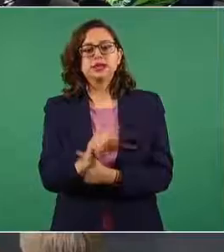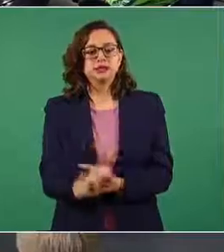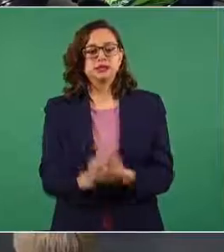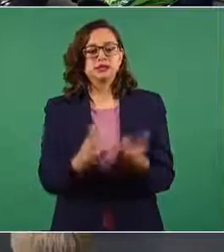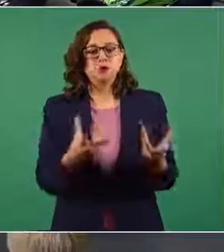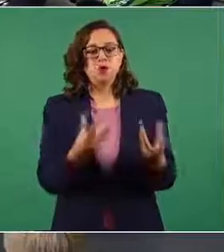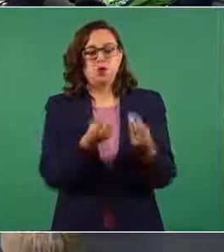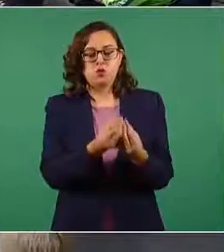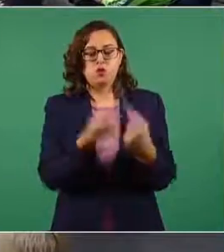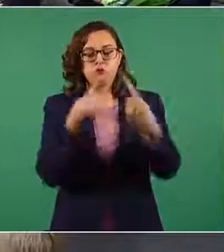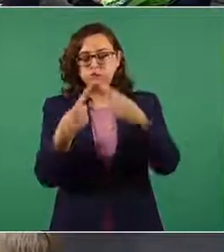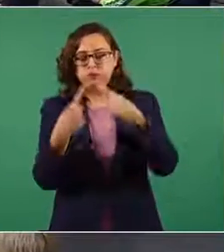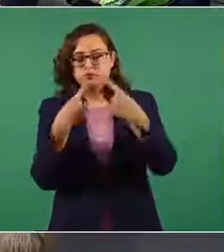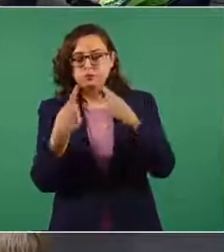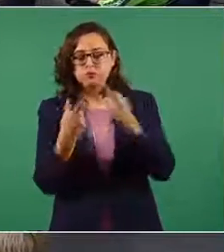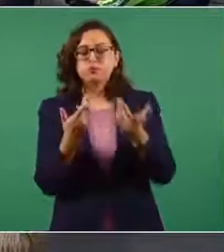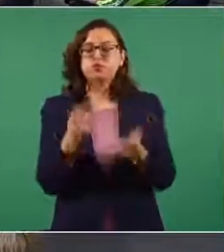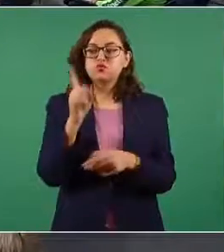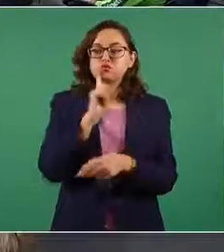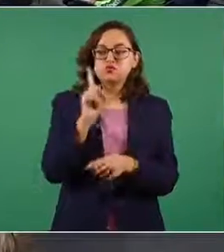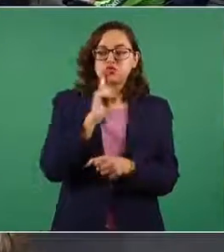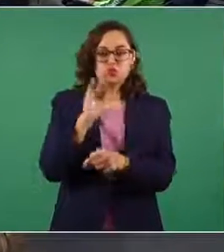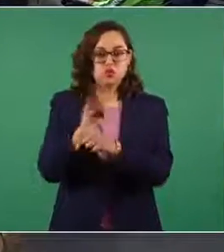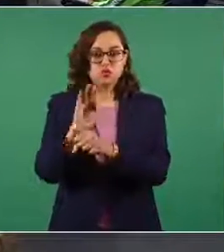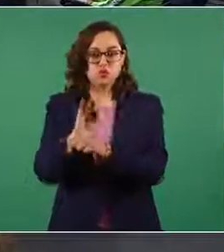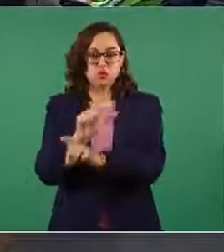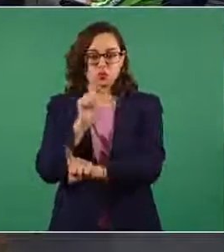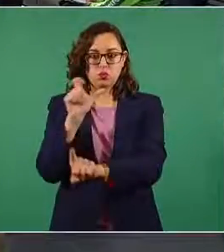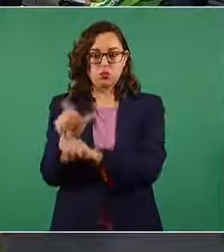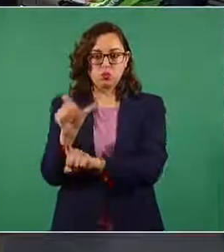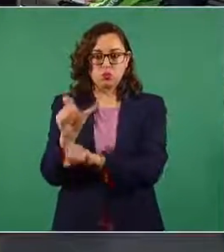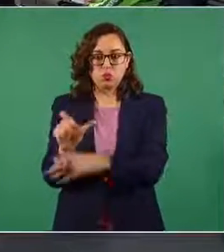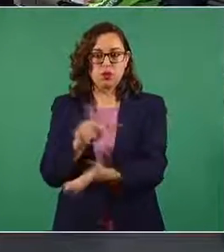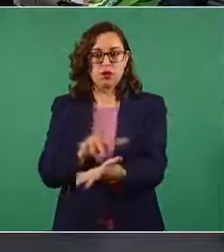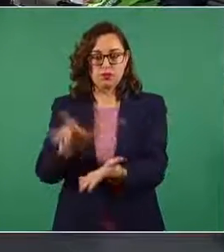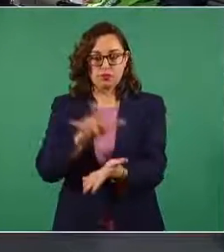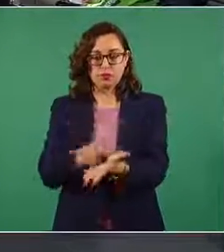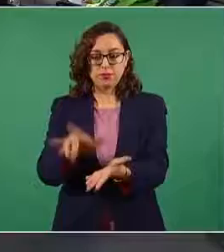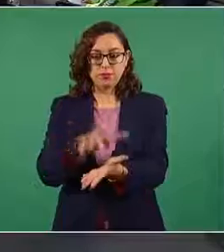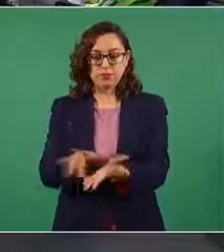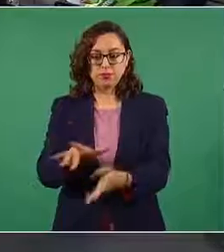se le proteja, se le apoye a esta legisladora.